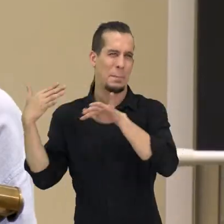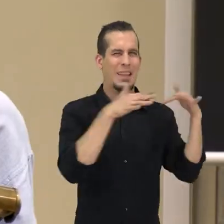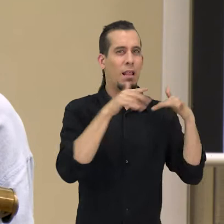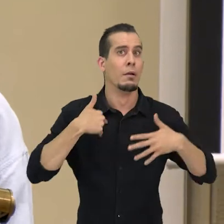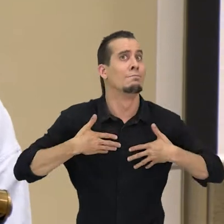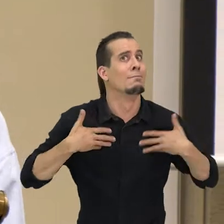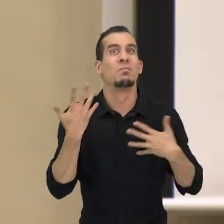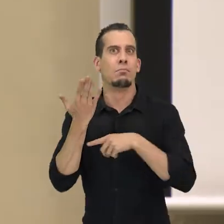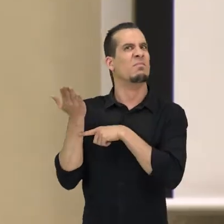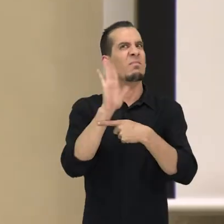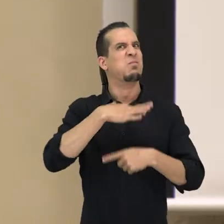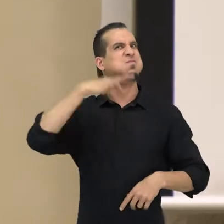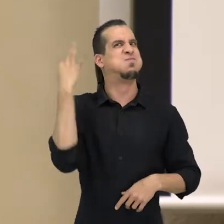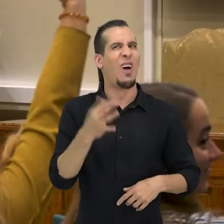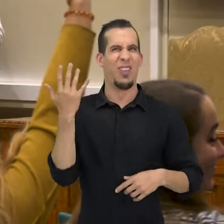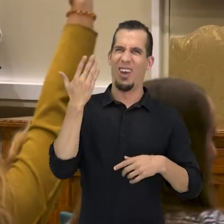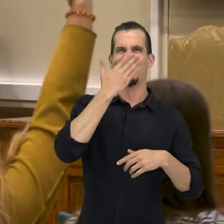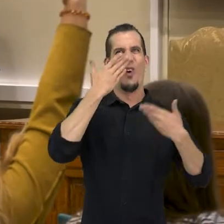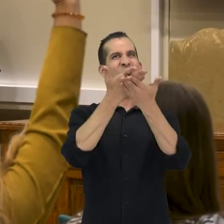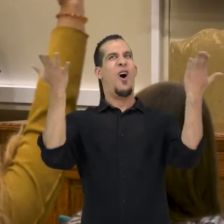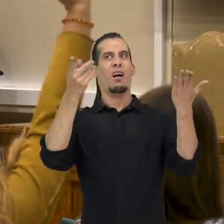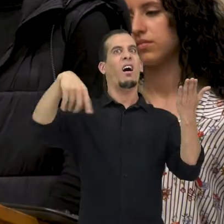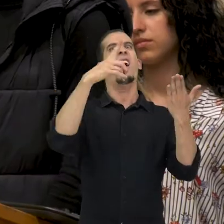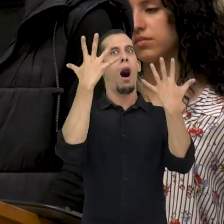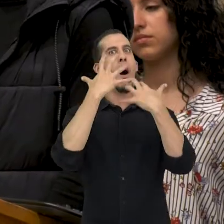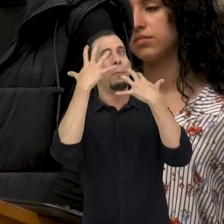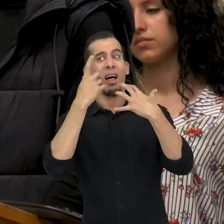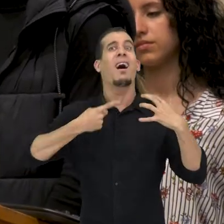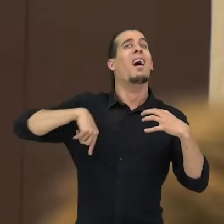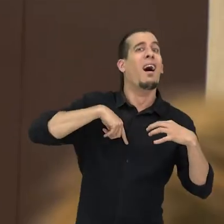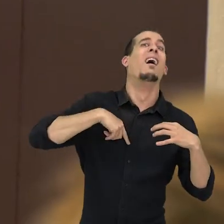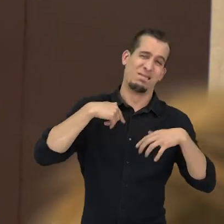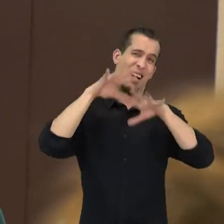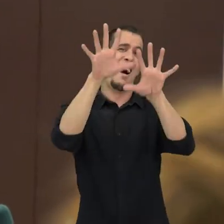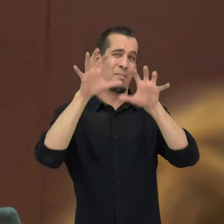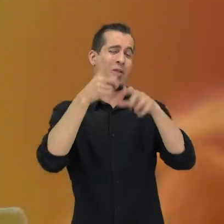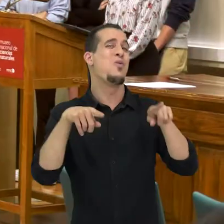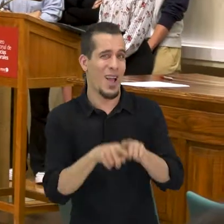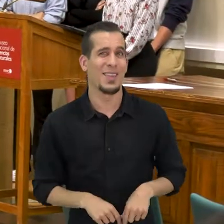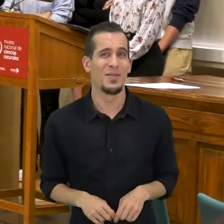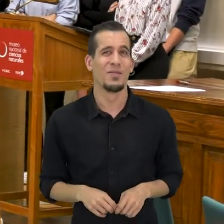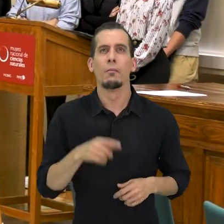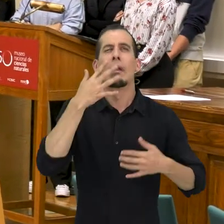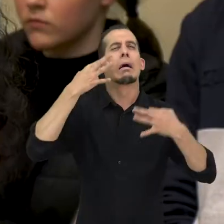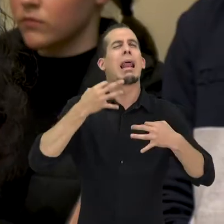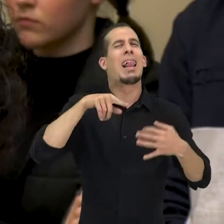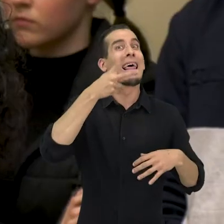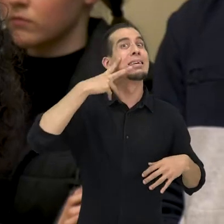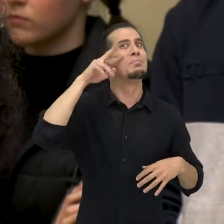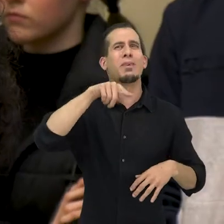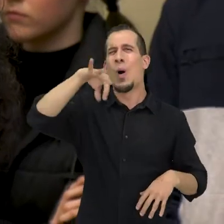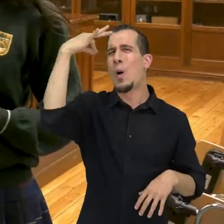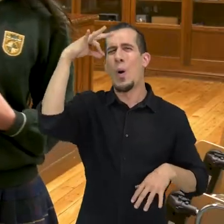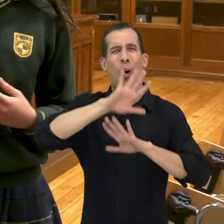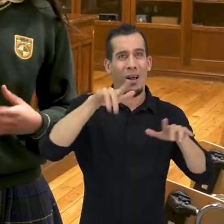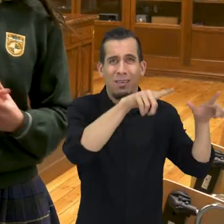migración y estamos muy emocionadas de poder presentárselo a tantos colegios y que aprendan de nosotros, al igual que nosotras aprenderemos de ellos. Realmente